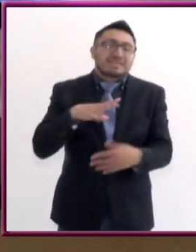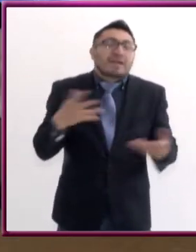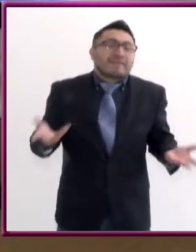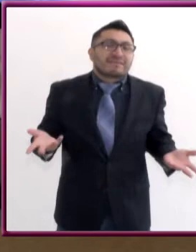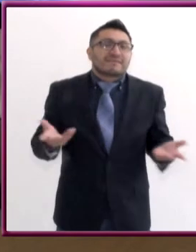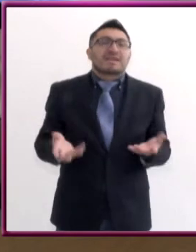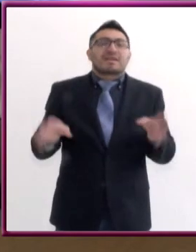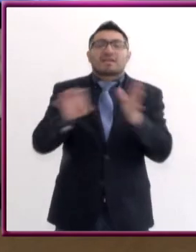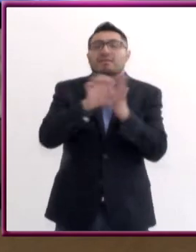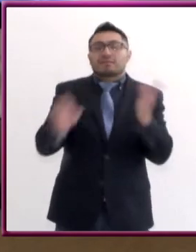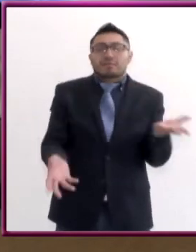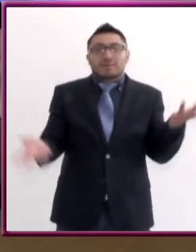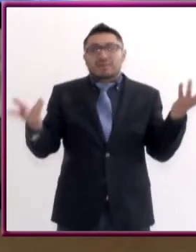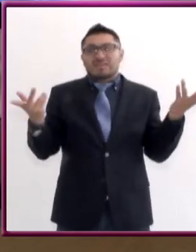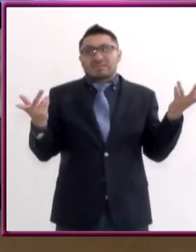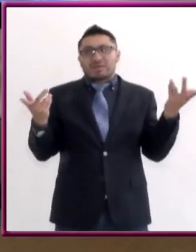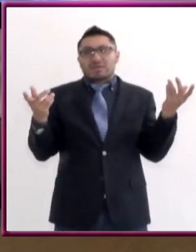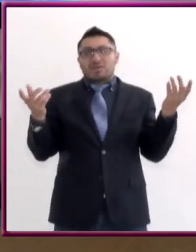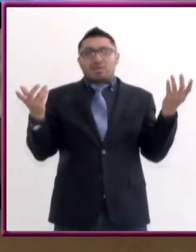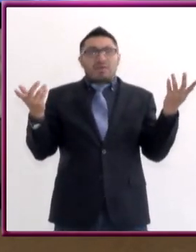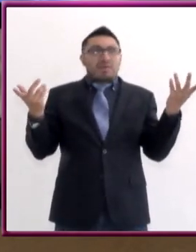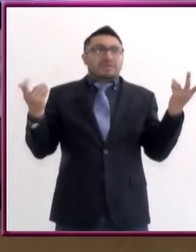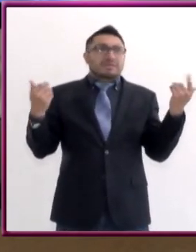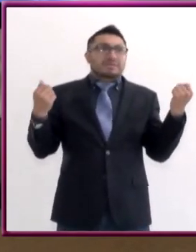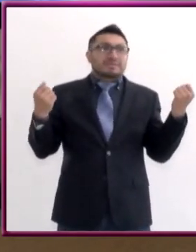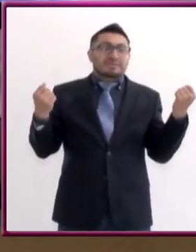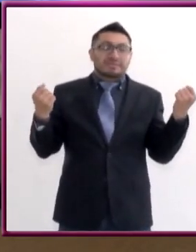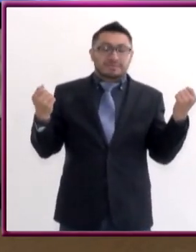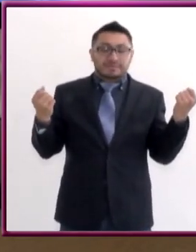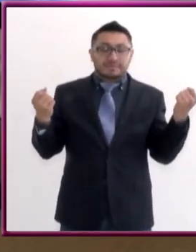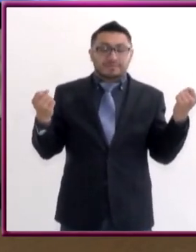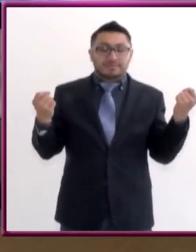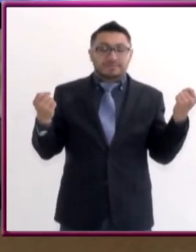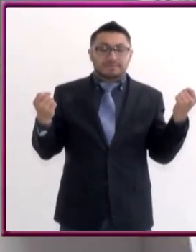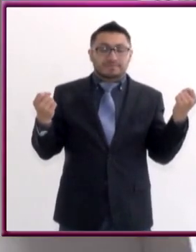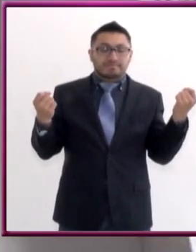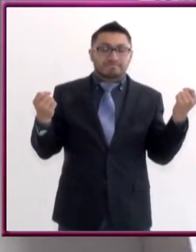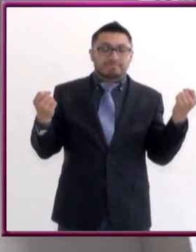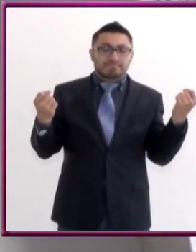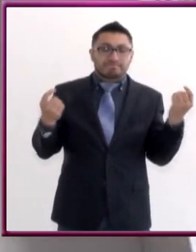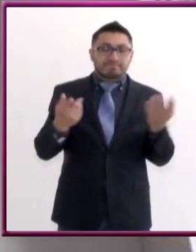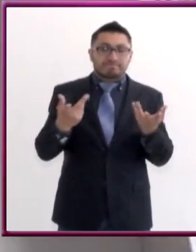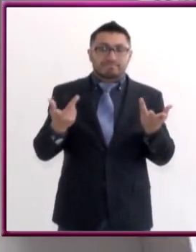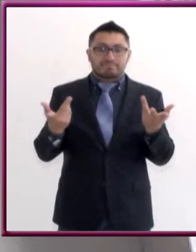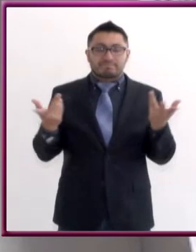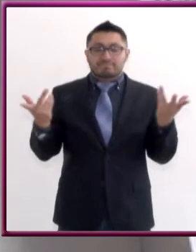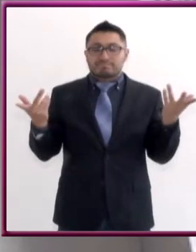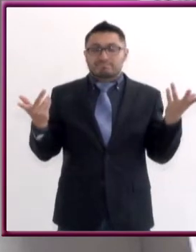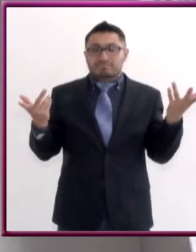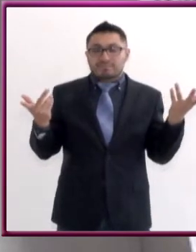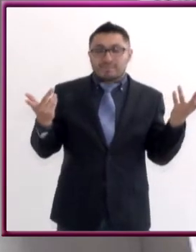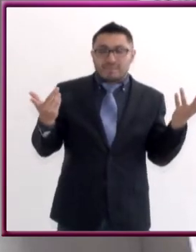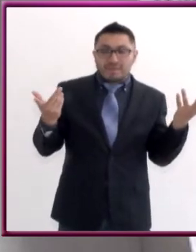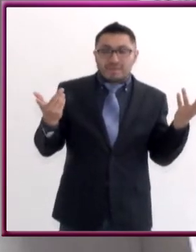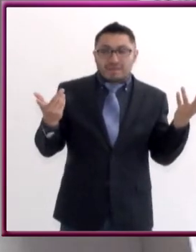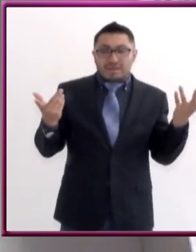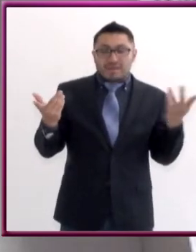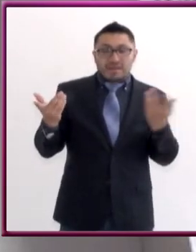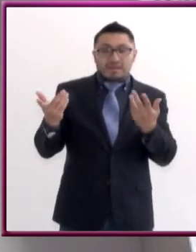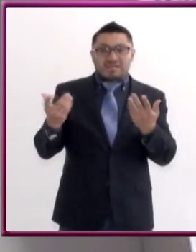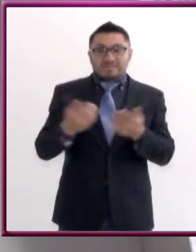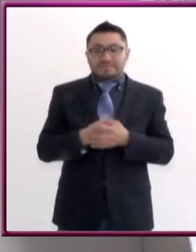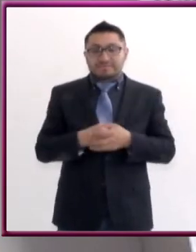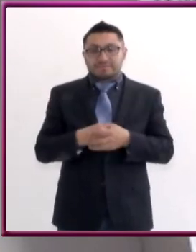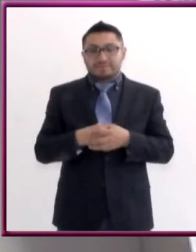tenían, ¿no? De alguna manera, por ejemplo, actitudes que en otros momentos